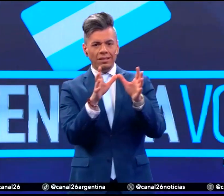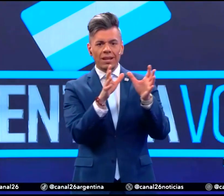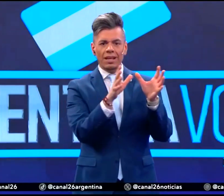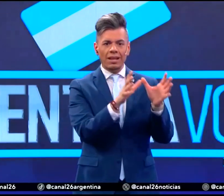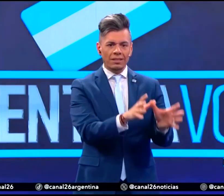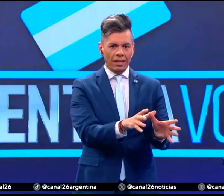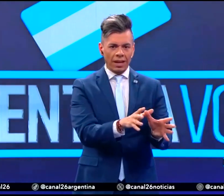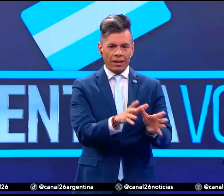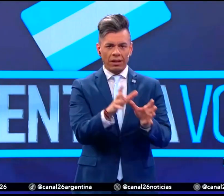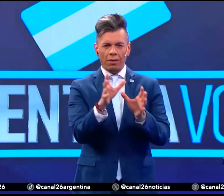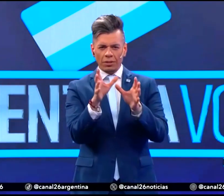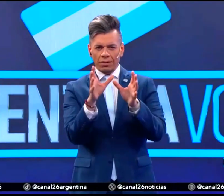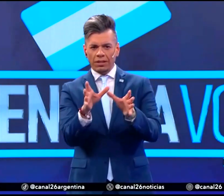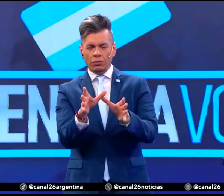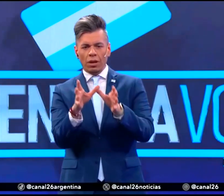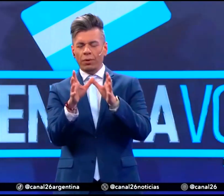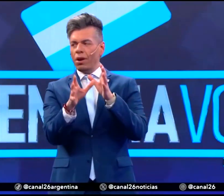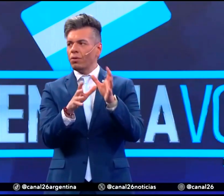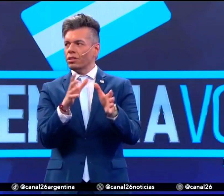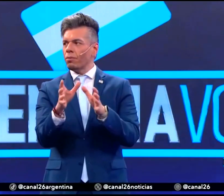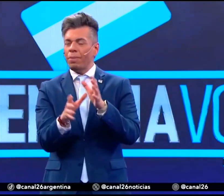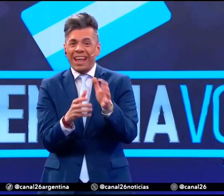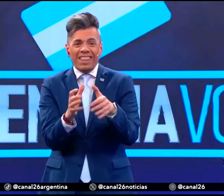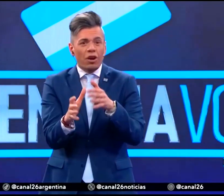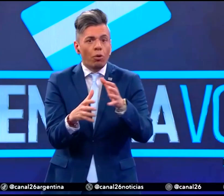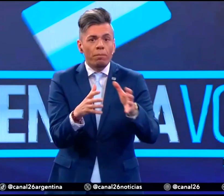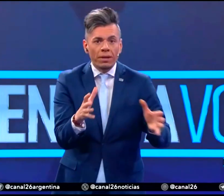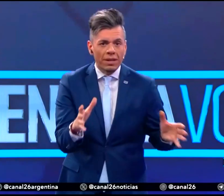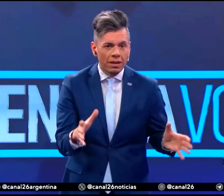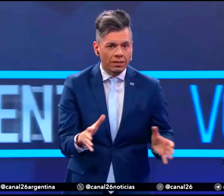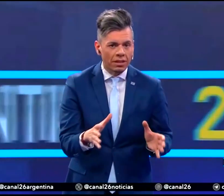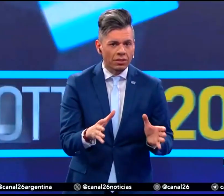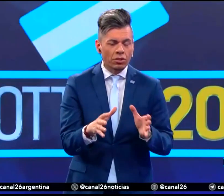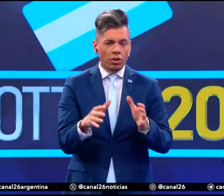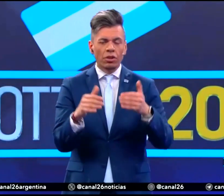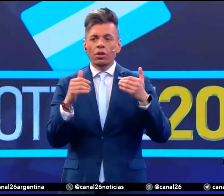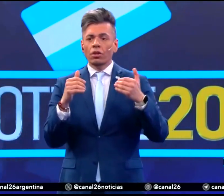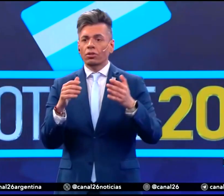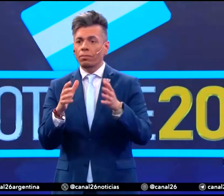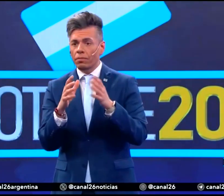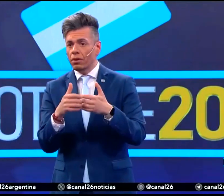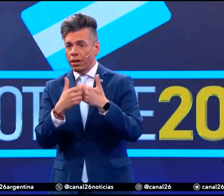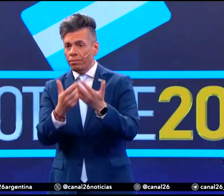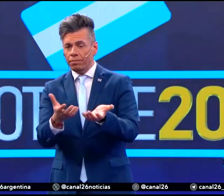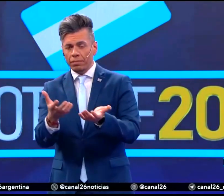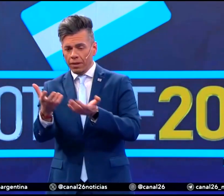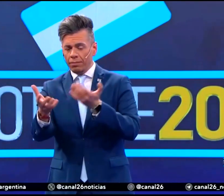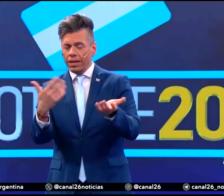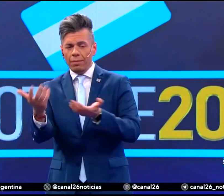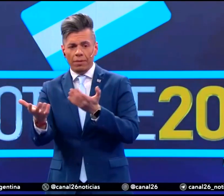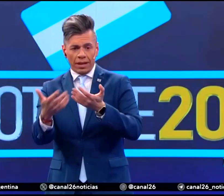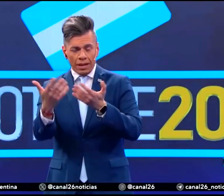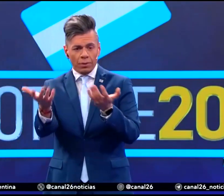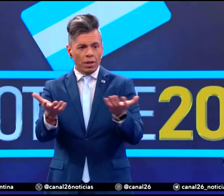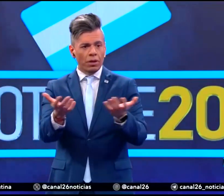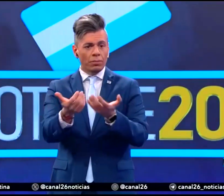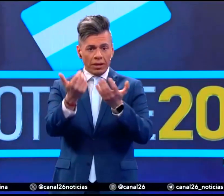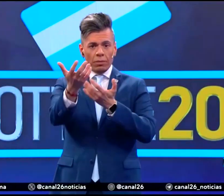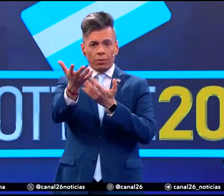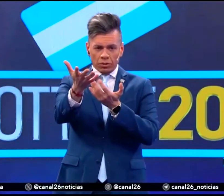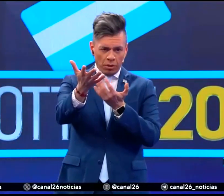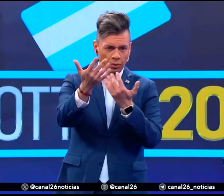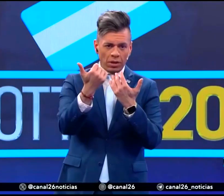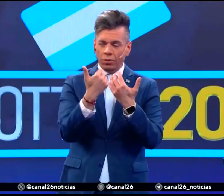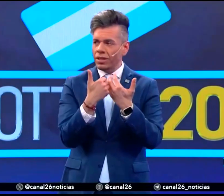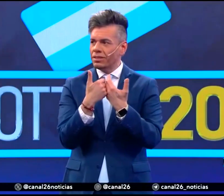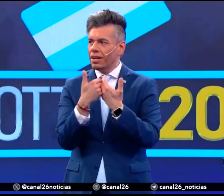se retira de la escena, ahora vamos a ver el textual, pero algo así como para descomprimir la transición. Yo lo que le quería preguntar a mis compañeros,